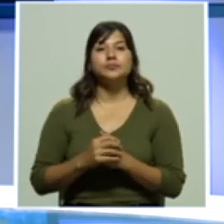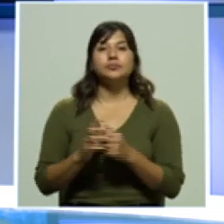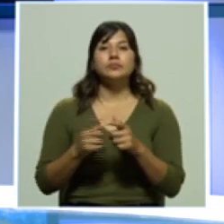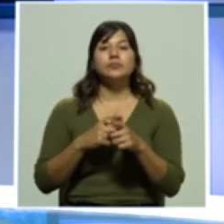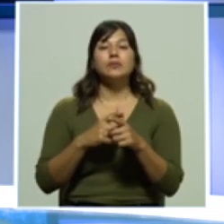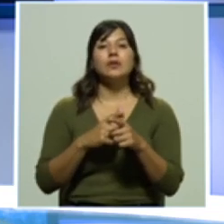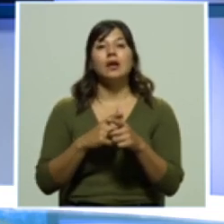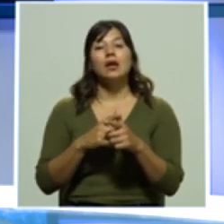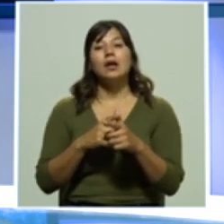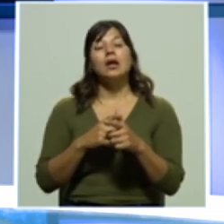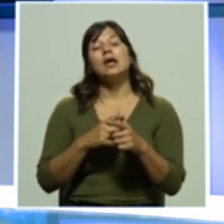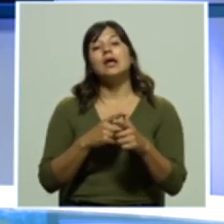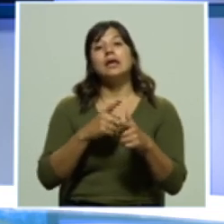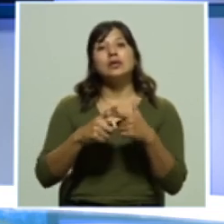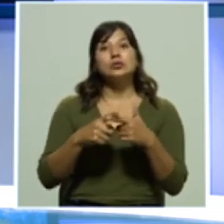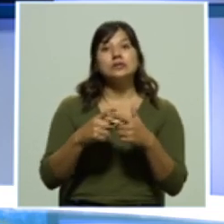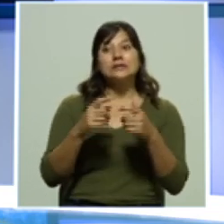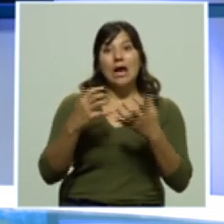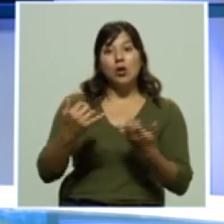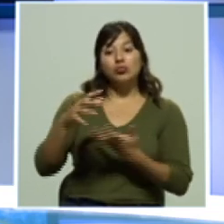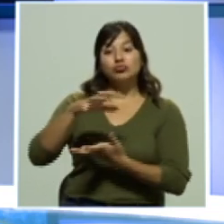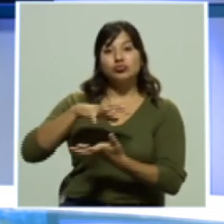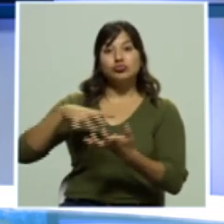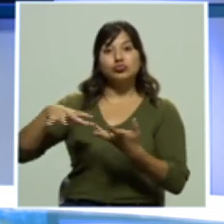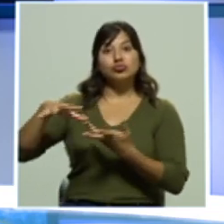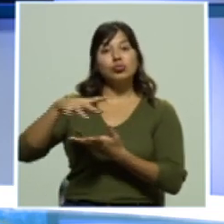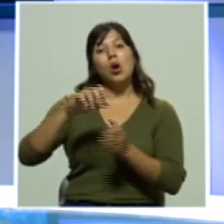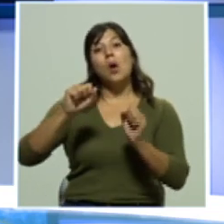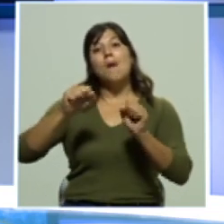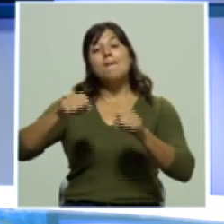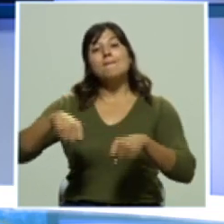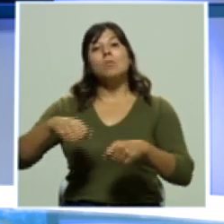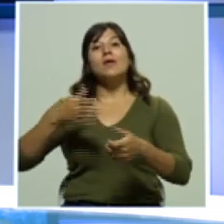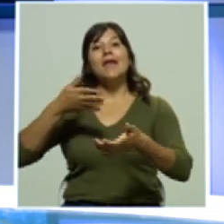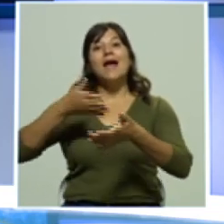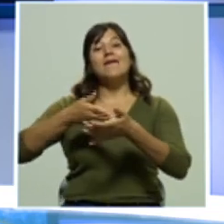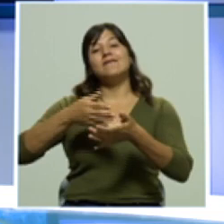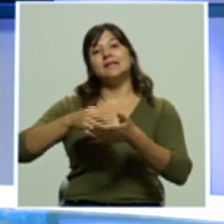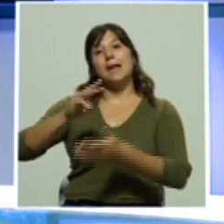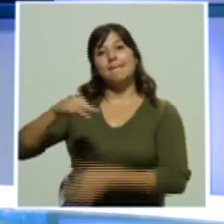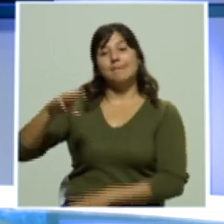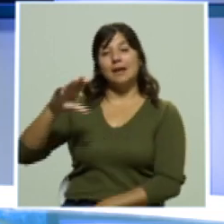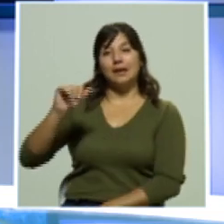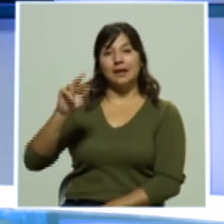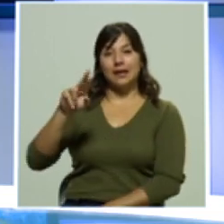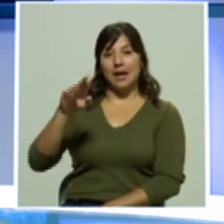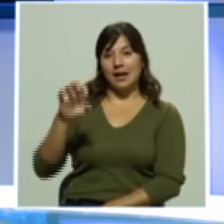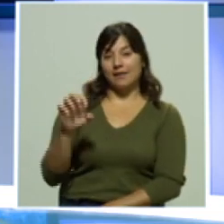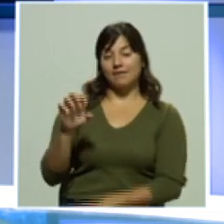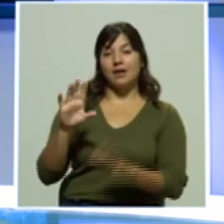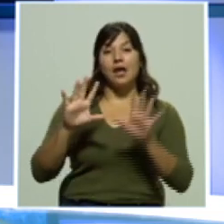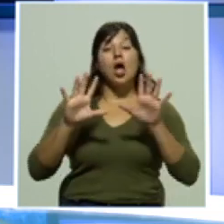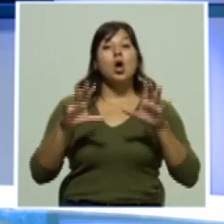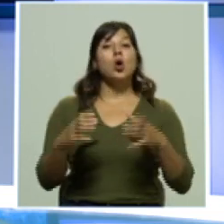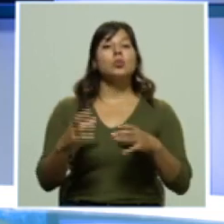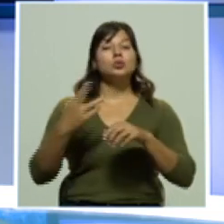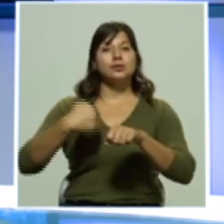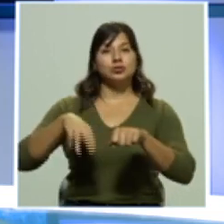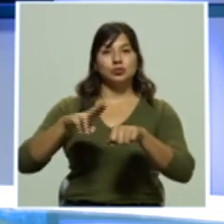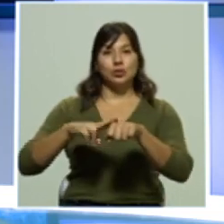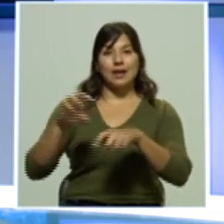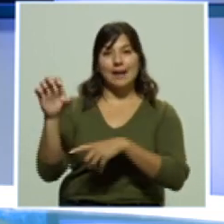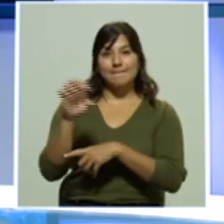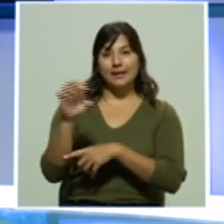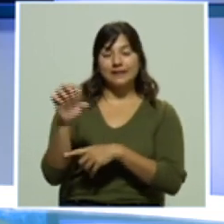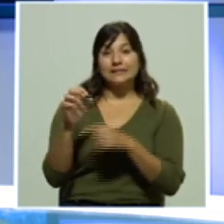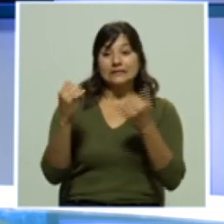convertirse en una depresión tropical sobre el sector central del Mar Caribe. La Comisión Nacional de Emergencias